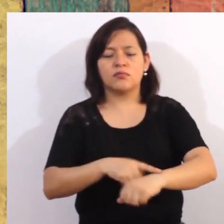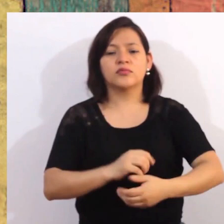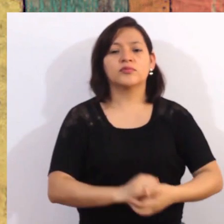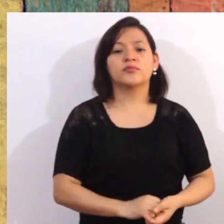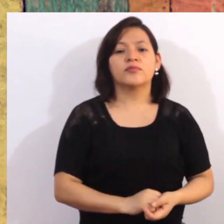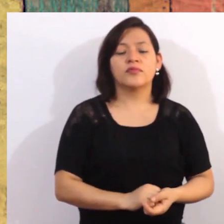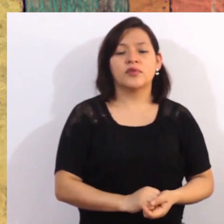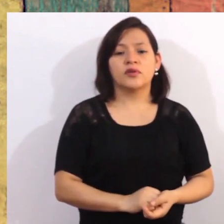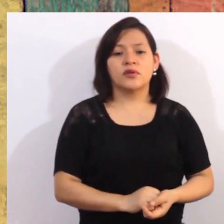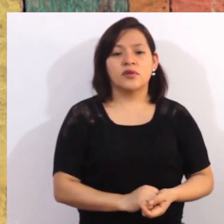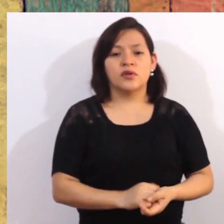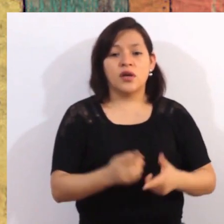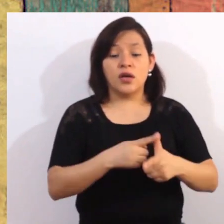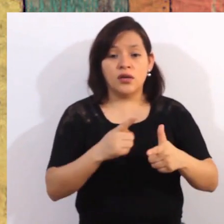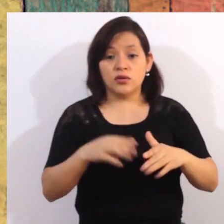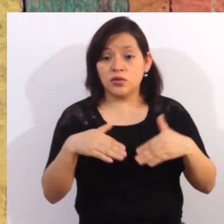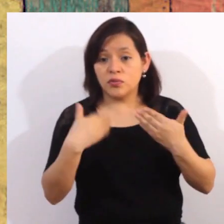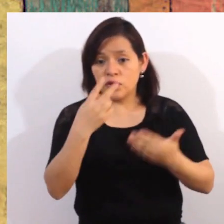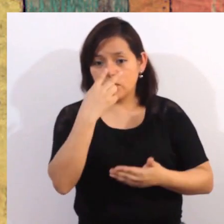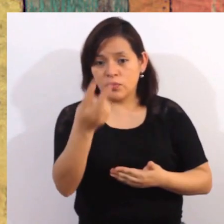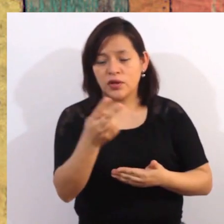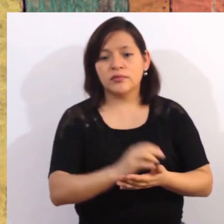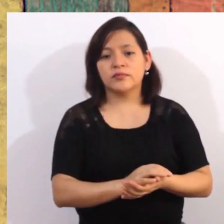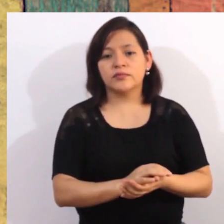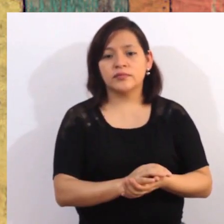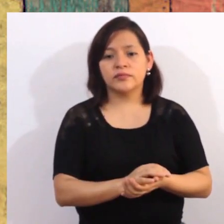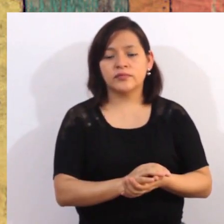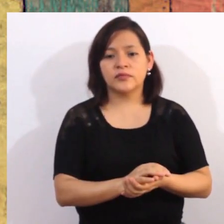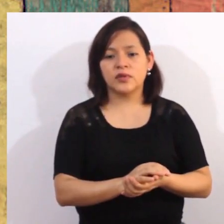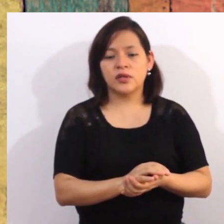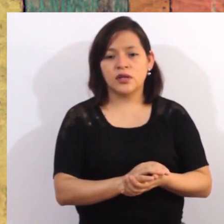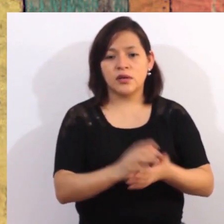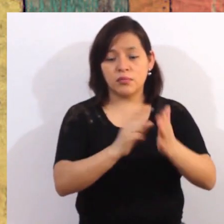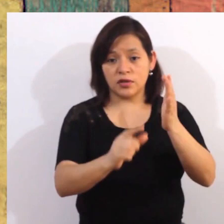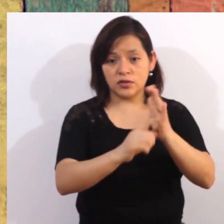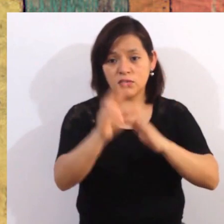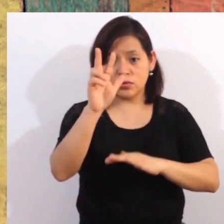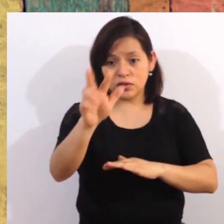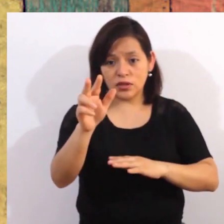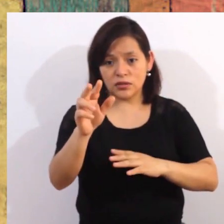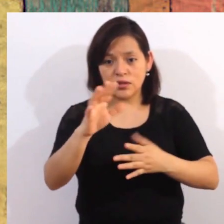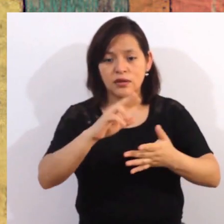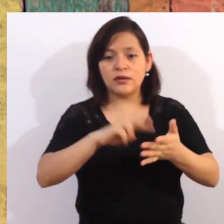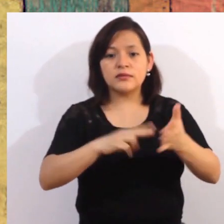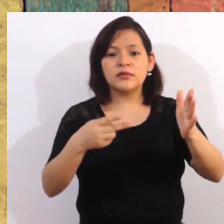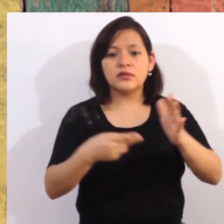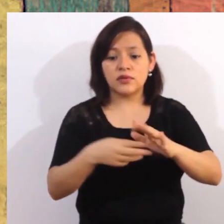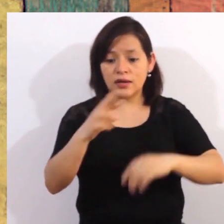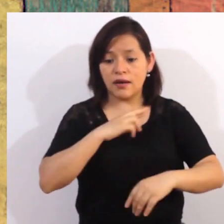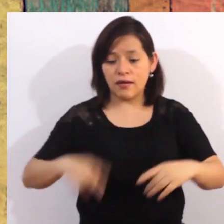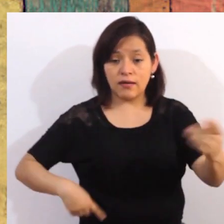tiempo. Algo que podemos ver, la referencia del versículo 3 tiene que ver con el reino de Grecia y su primer